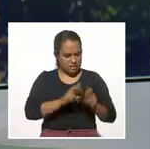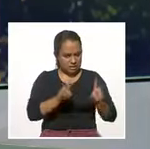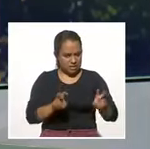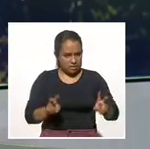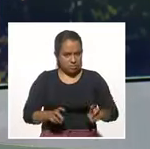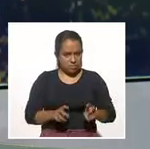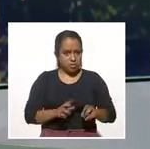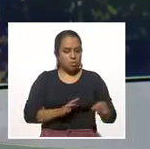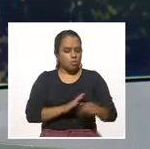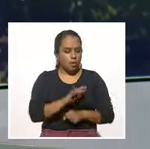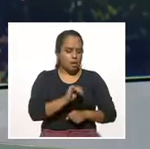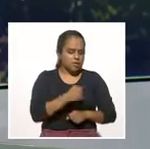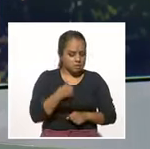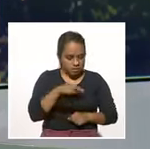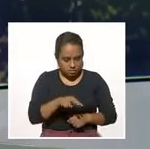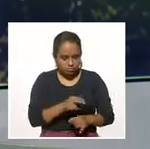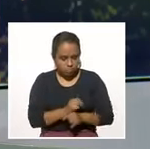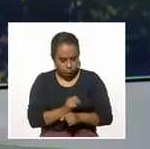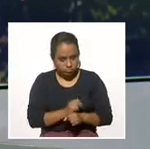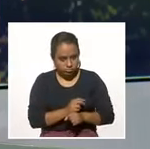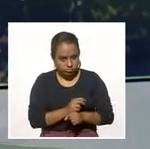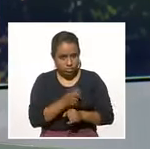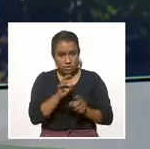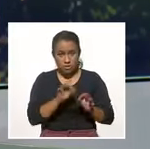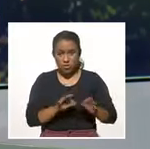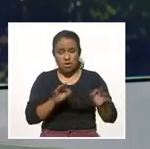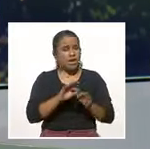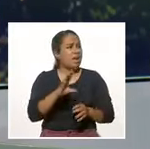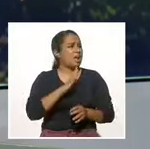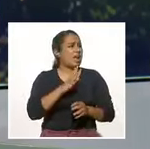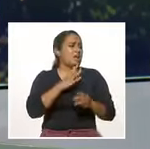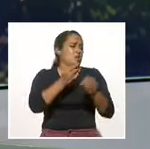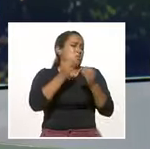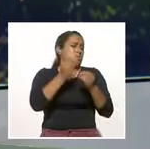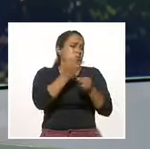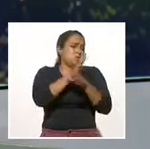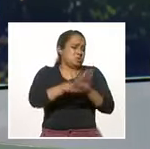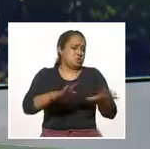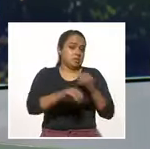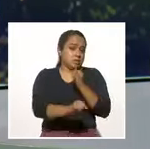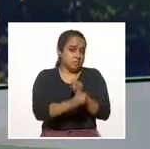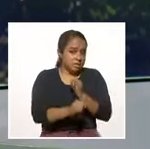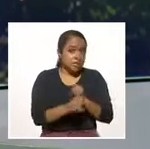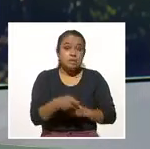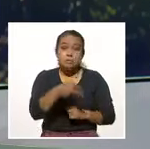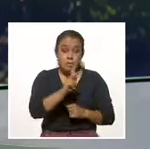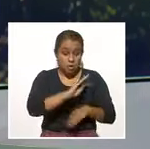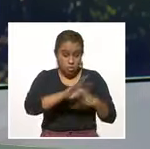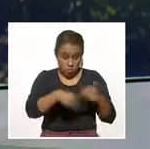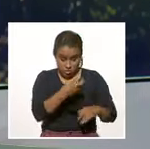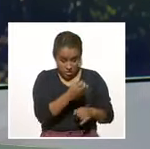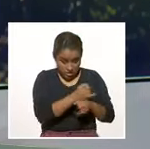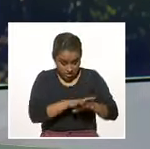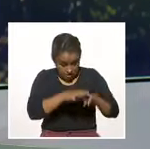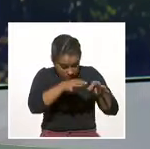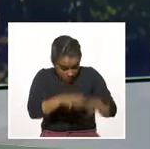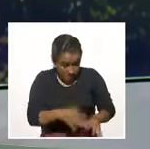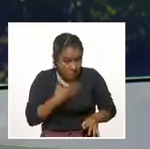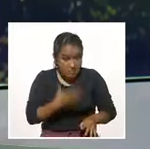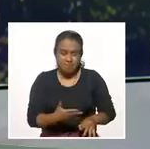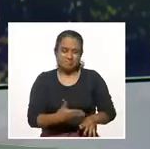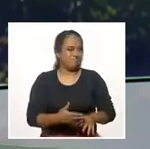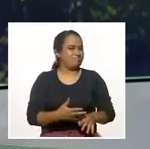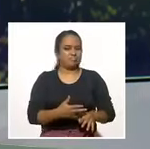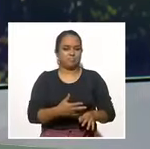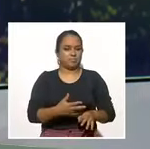qué fuentes consultar es muy importante. Bueno. Hay muchísima información en las redes sociales, sin embargo, no toda es información oficial y no toda